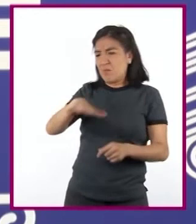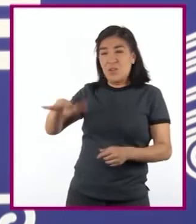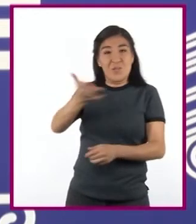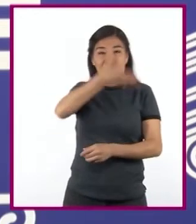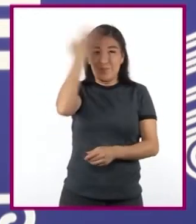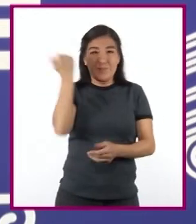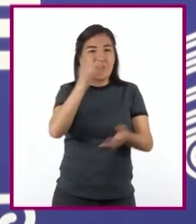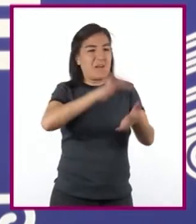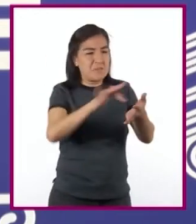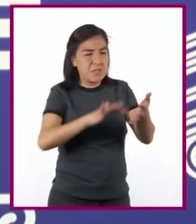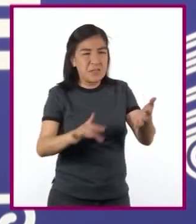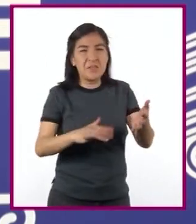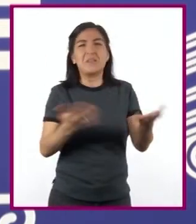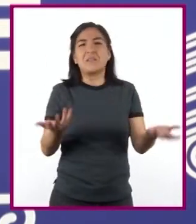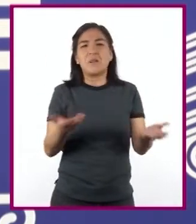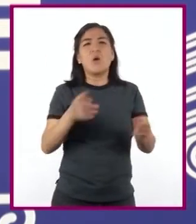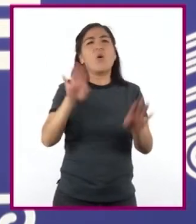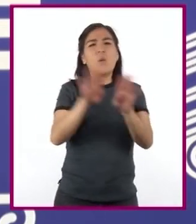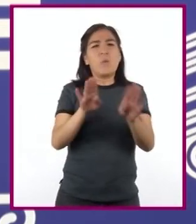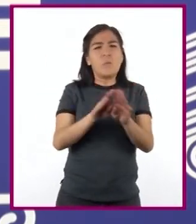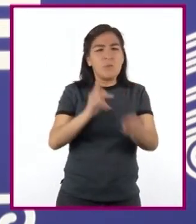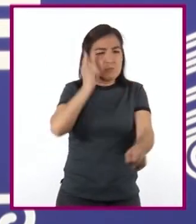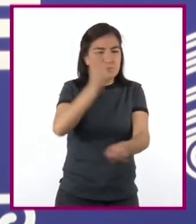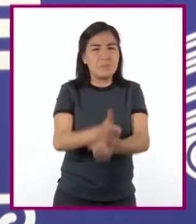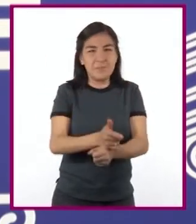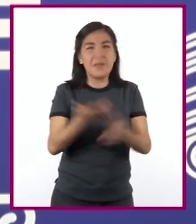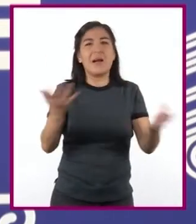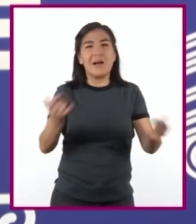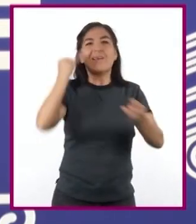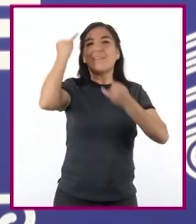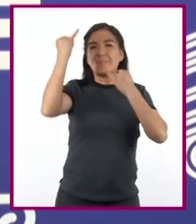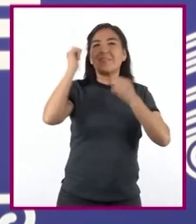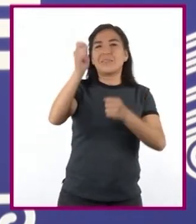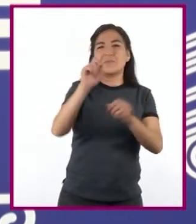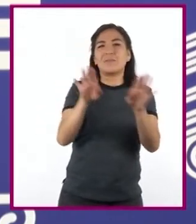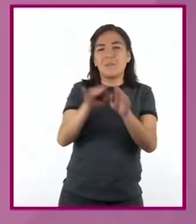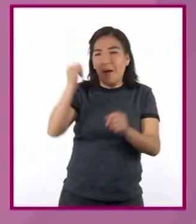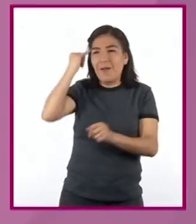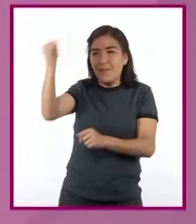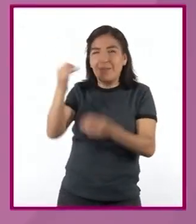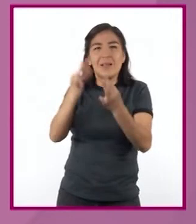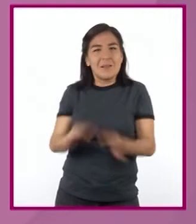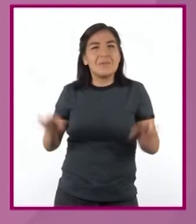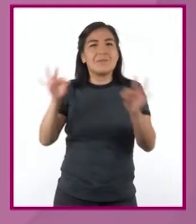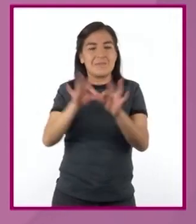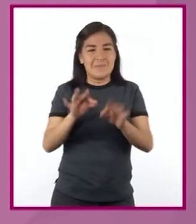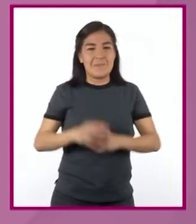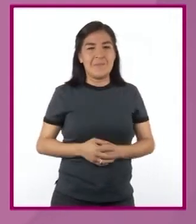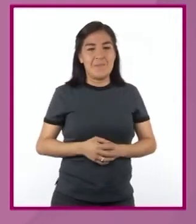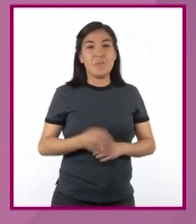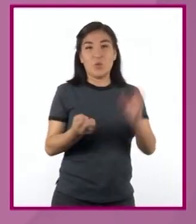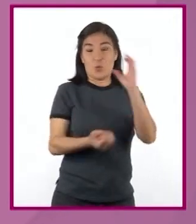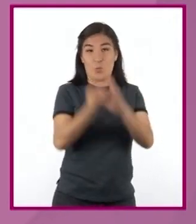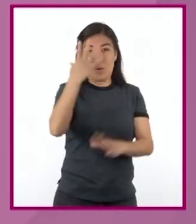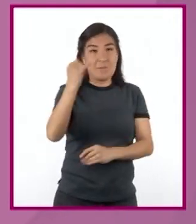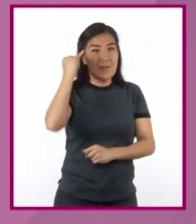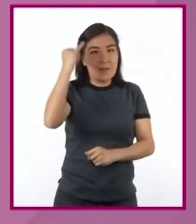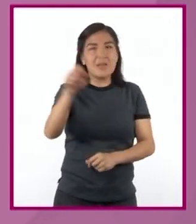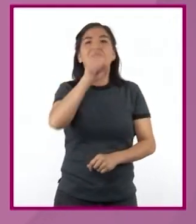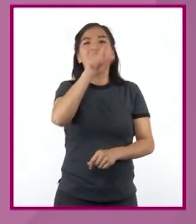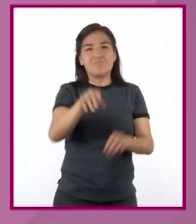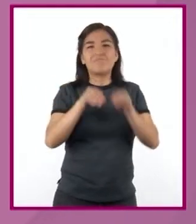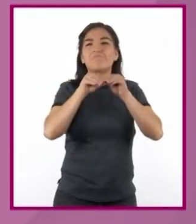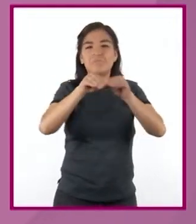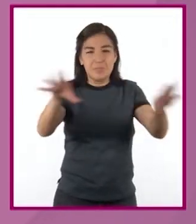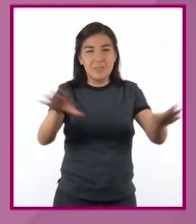leer se enteraba de acontecimientos e ideas importantes. Las nuevas ideas también se